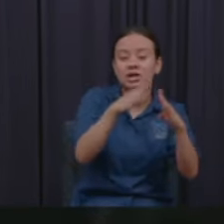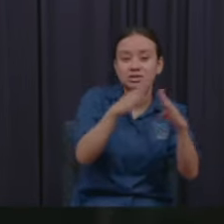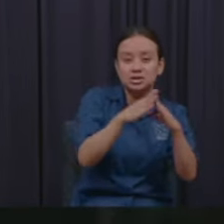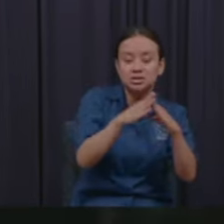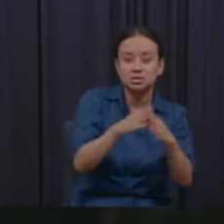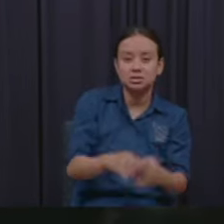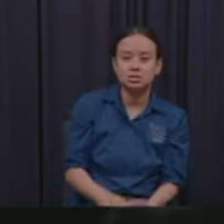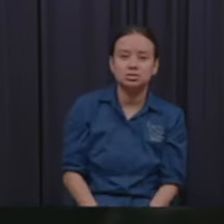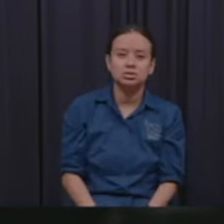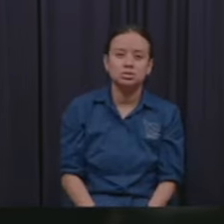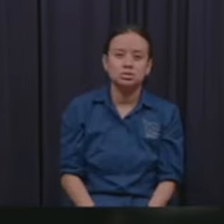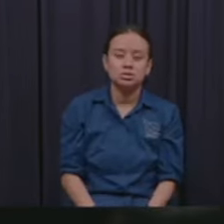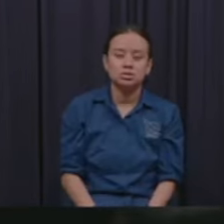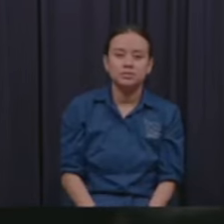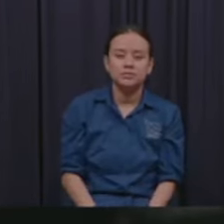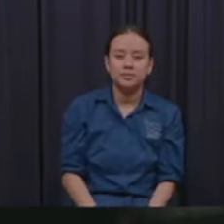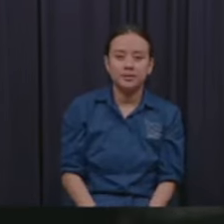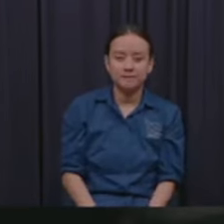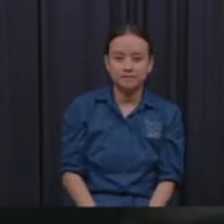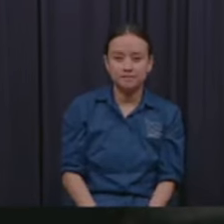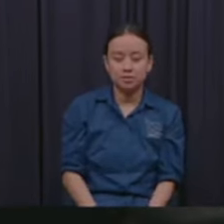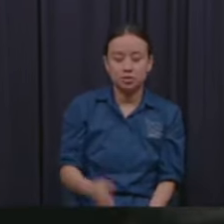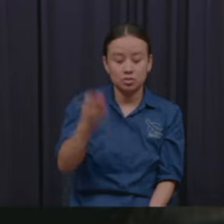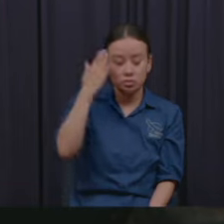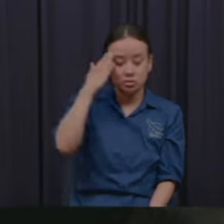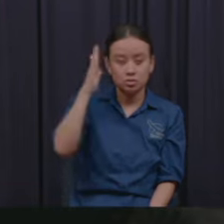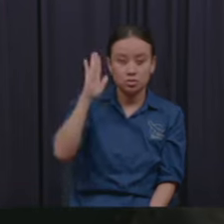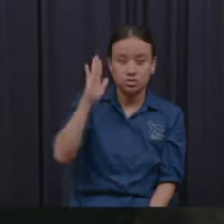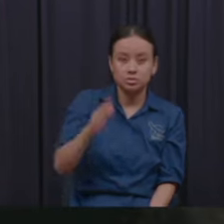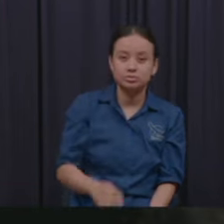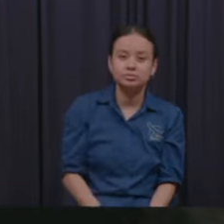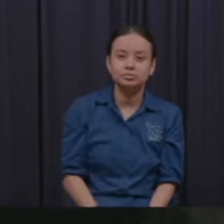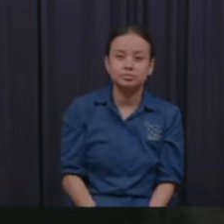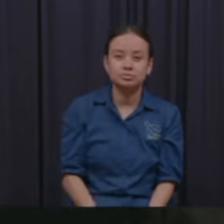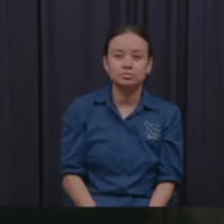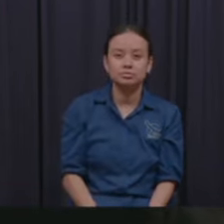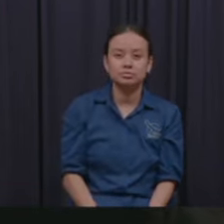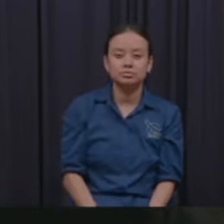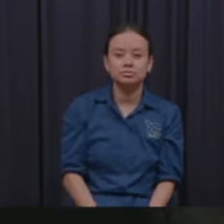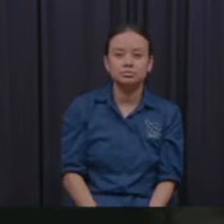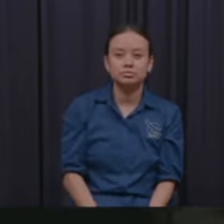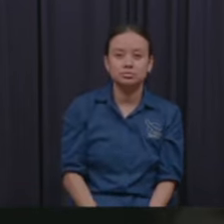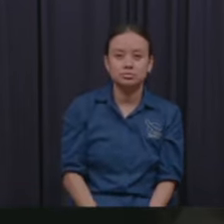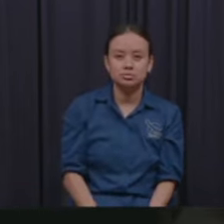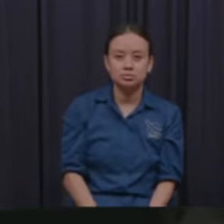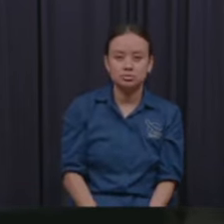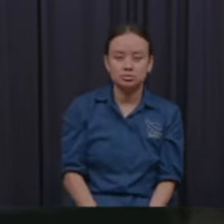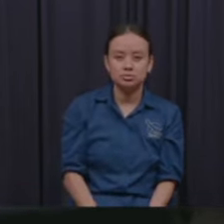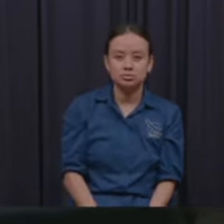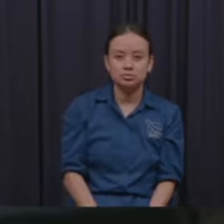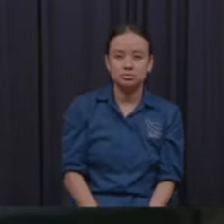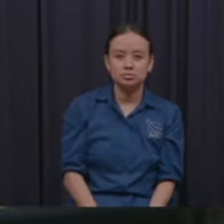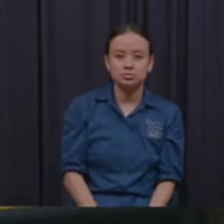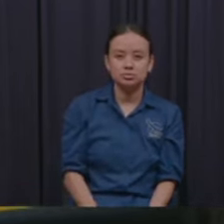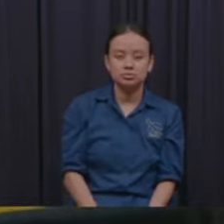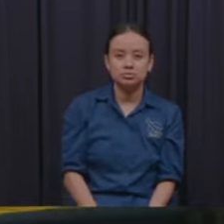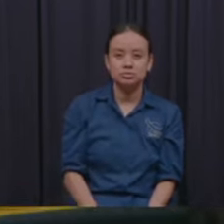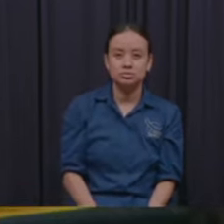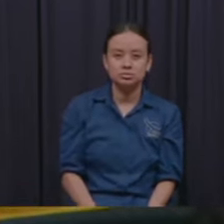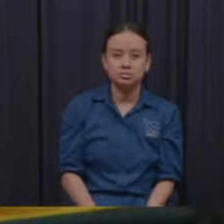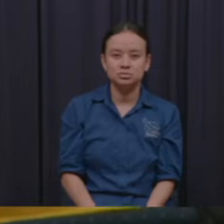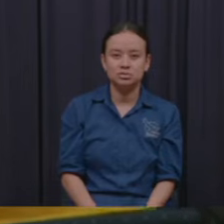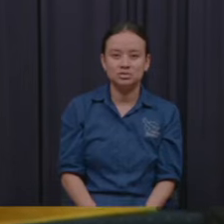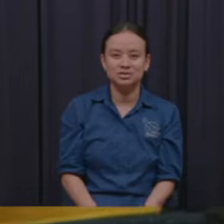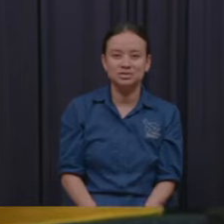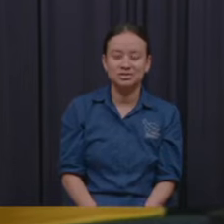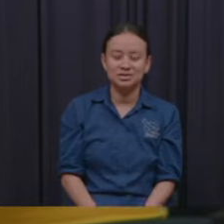pero pastor, apóstol, yo no he hecho nada. Lo único que yo hago es chatear con mi amiga que fue reina del colegio en